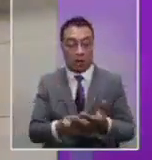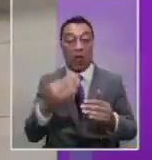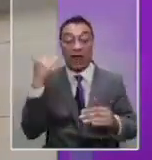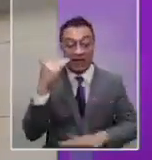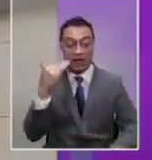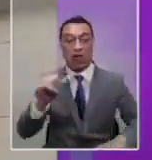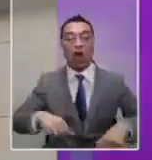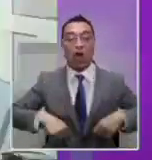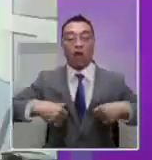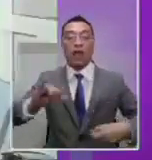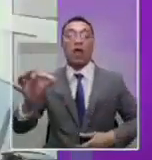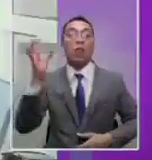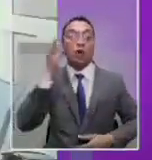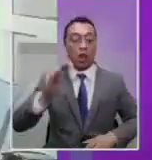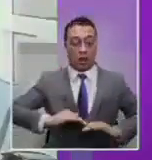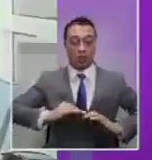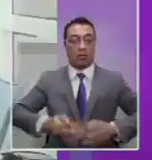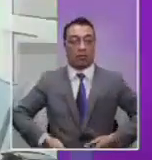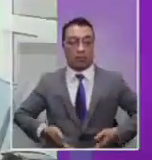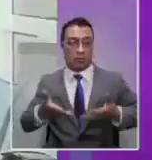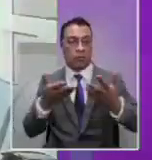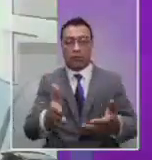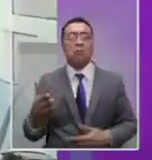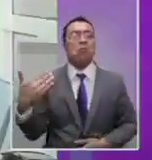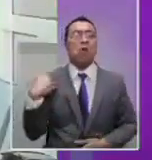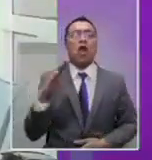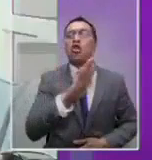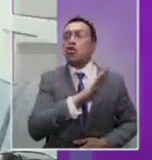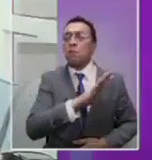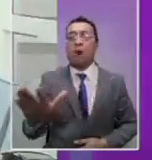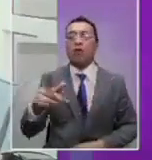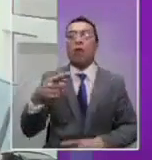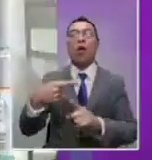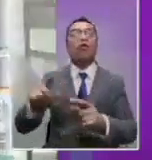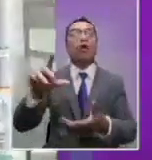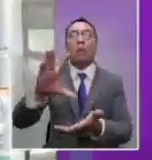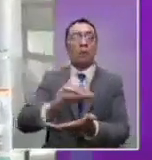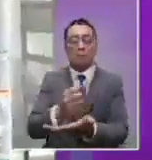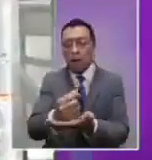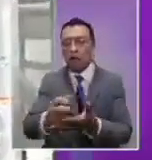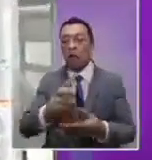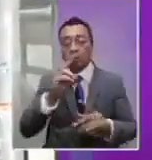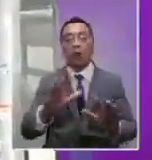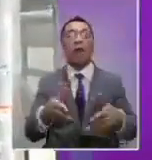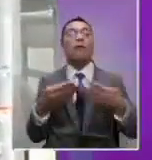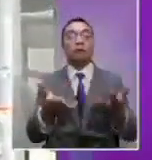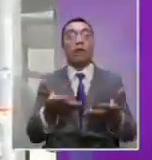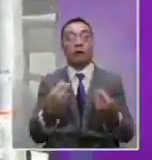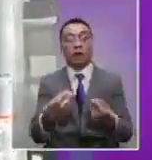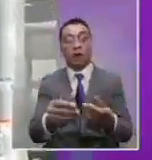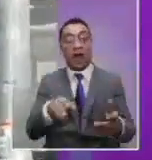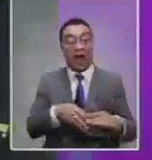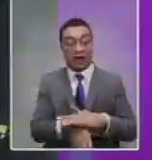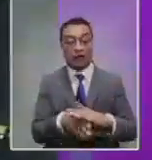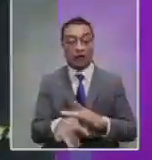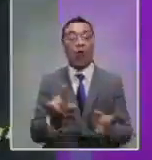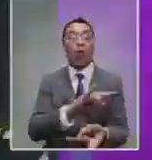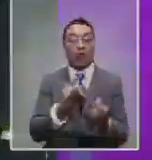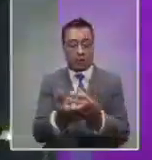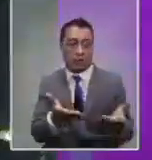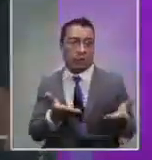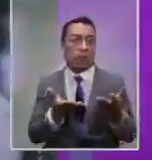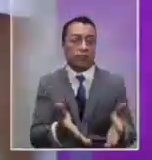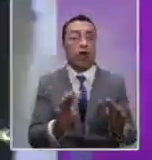atención de salud a niños, adolescentes y mujeres embarazadas, no importando su situación migratoria y la entrega de bienes públicos de acceso